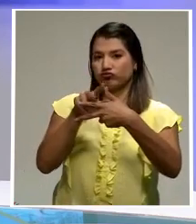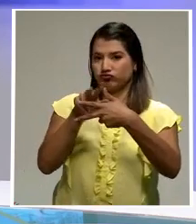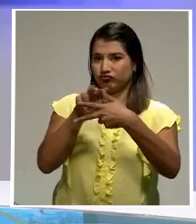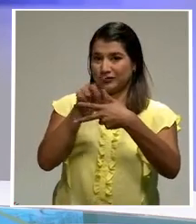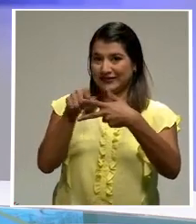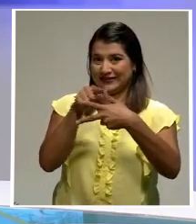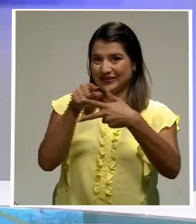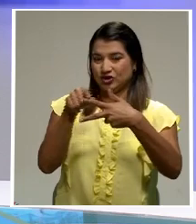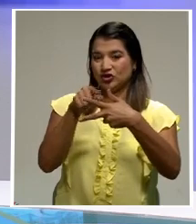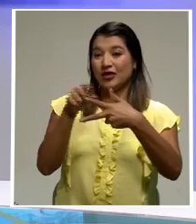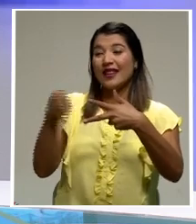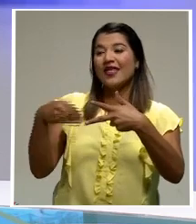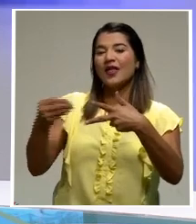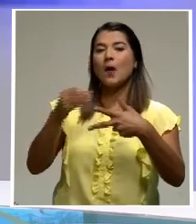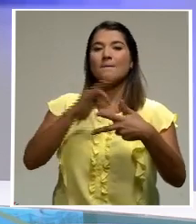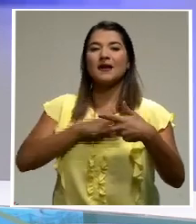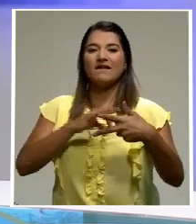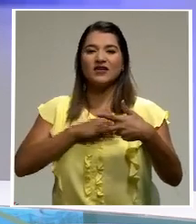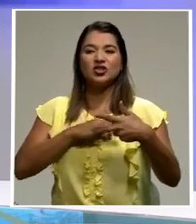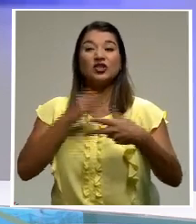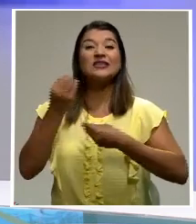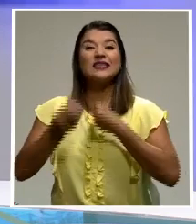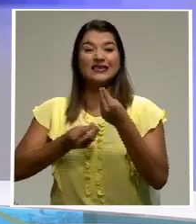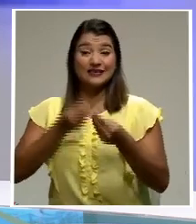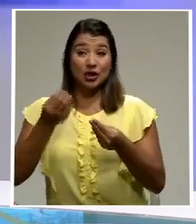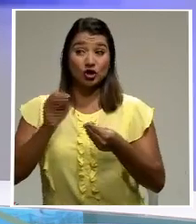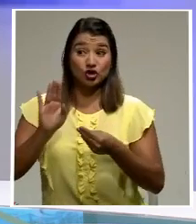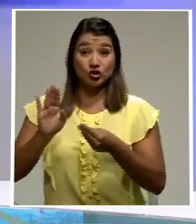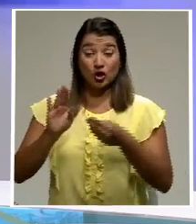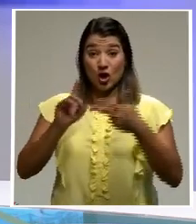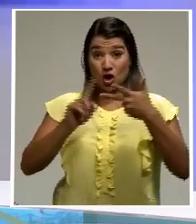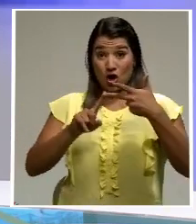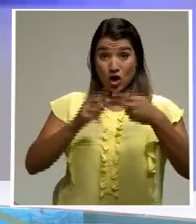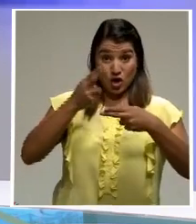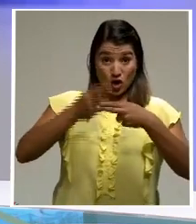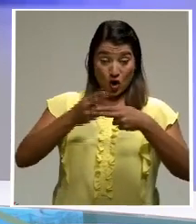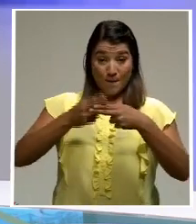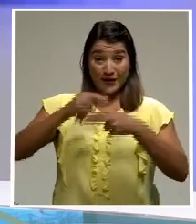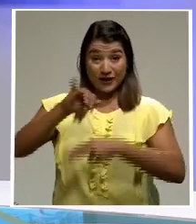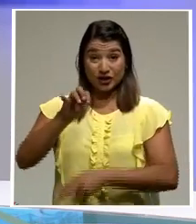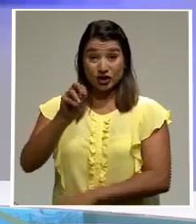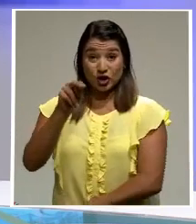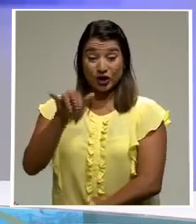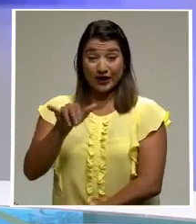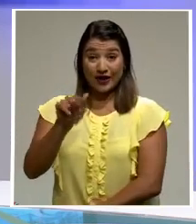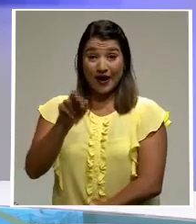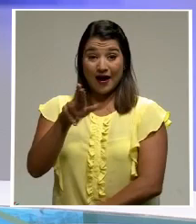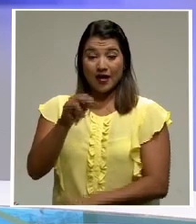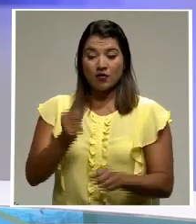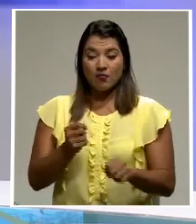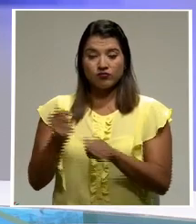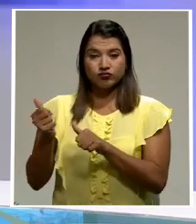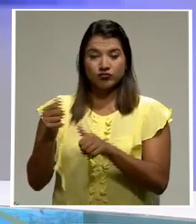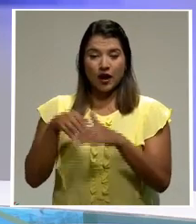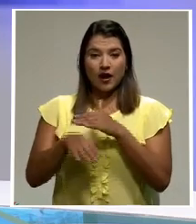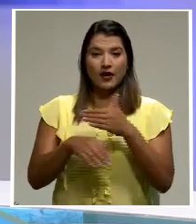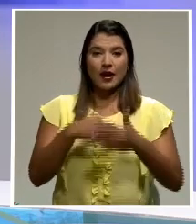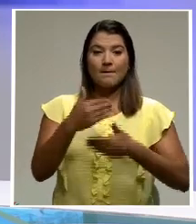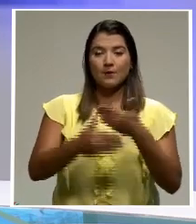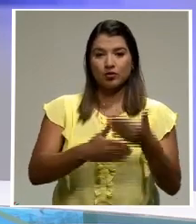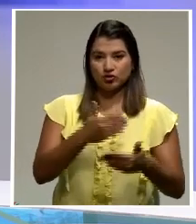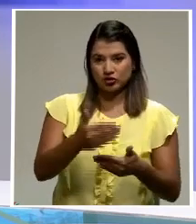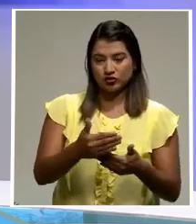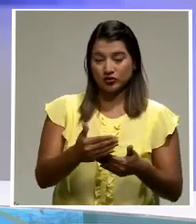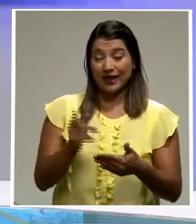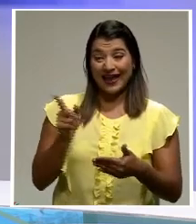de una causa penal en la que figura como imputado de previo a las elecciones municipales del